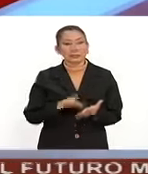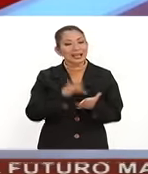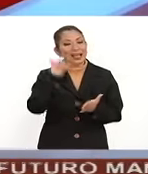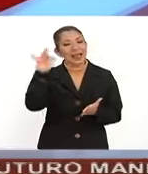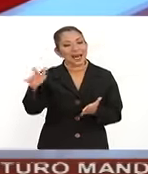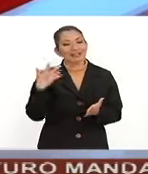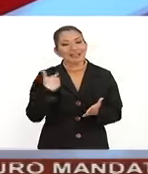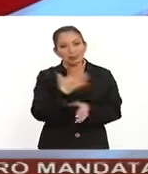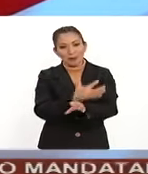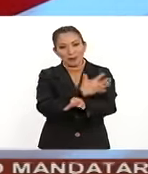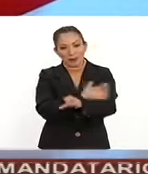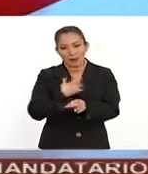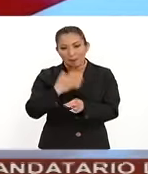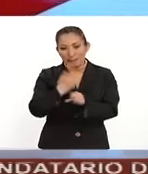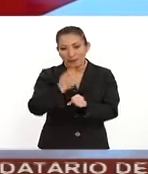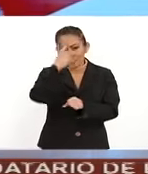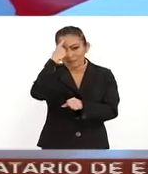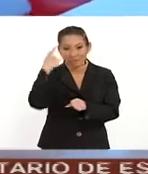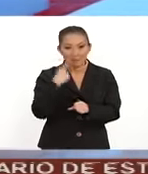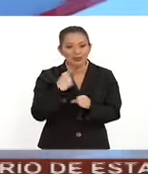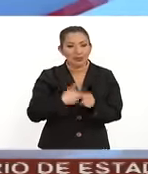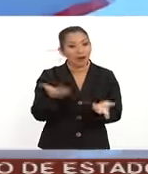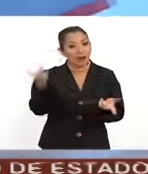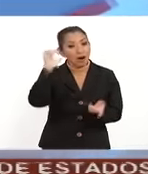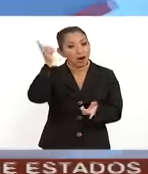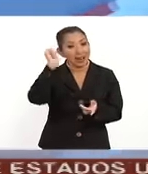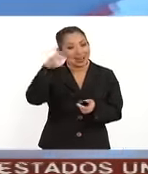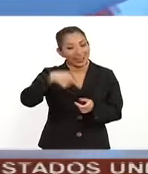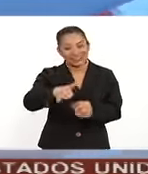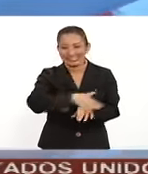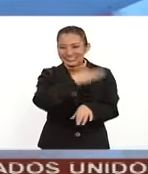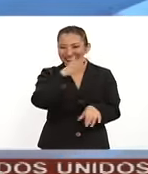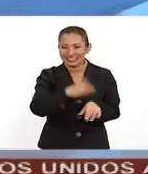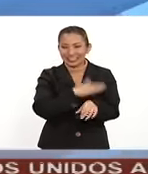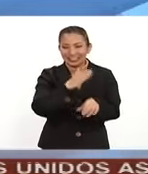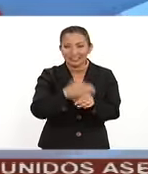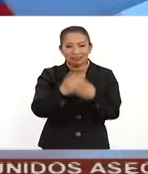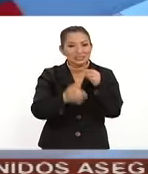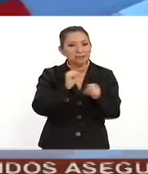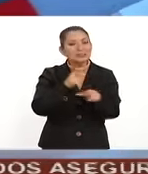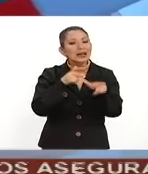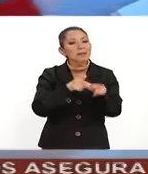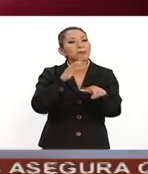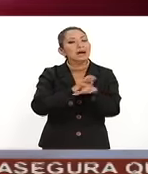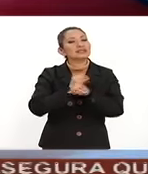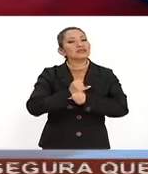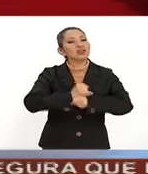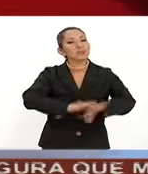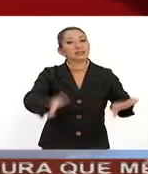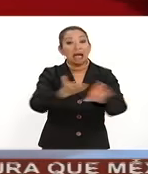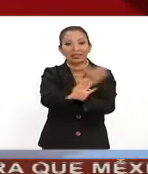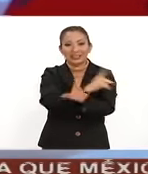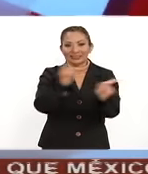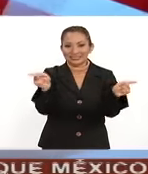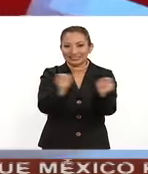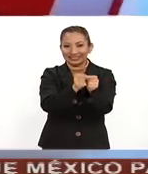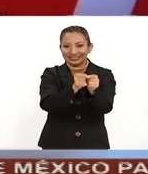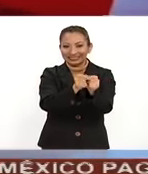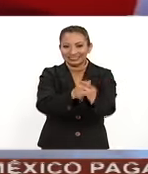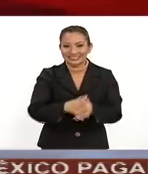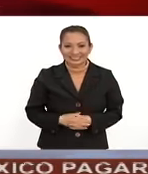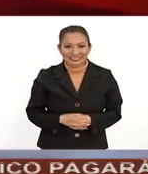Gracias a quienes nos acompañaron en esta primera media hora. Les deseamos un excelente fin de semana. Nosotros continuamos con más información. Antes, vamos a nuestro primer